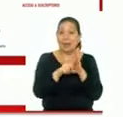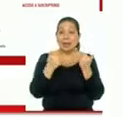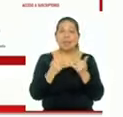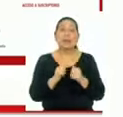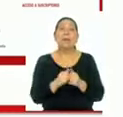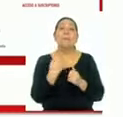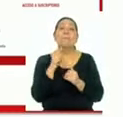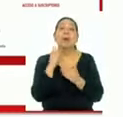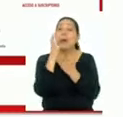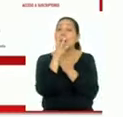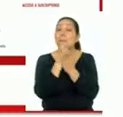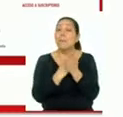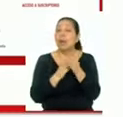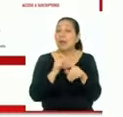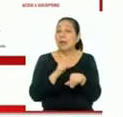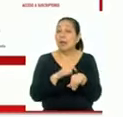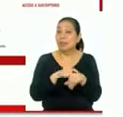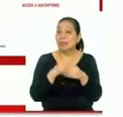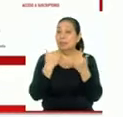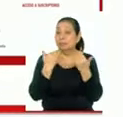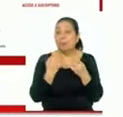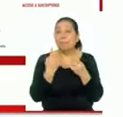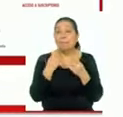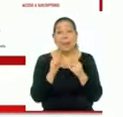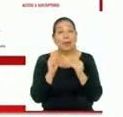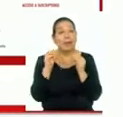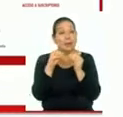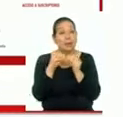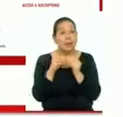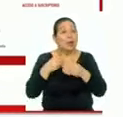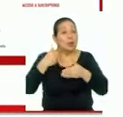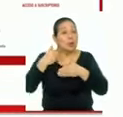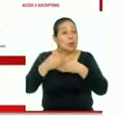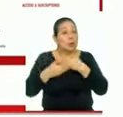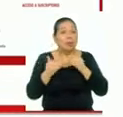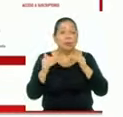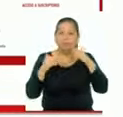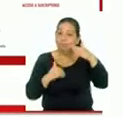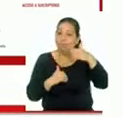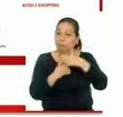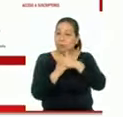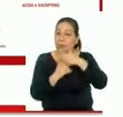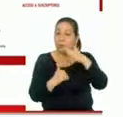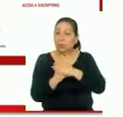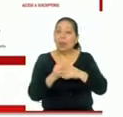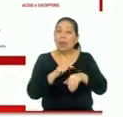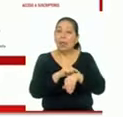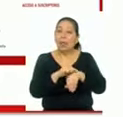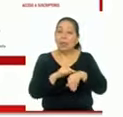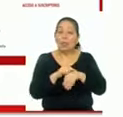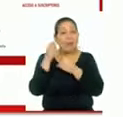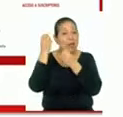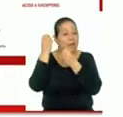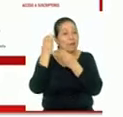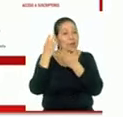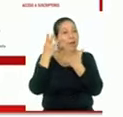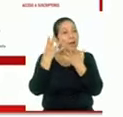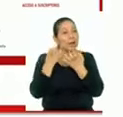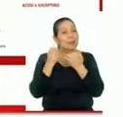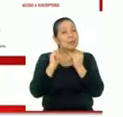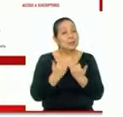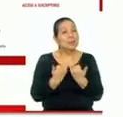actualizada, para reducir el tiempo de actualización, para evitar los continuos bloqueos que habían o demoras en esta información, y creemos